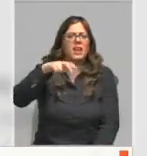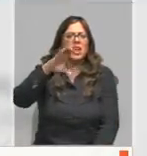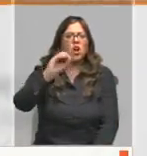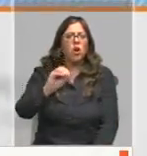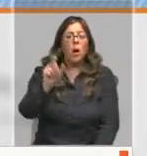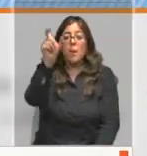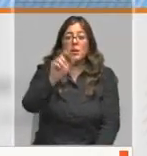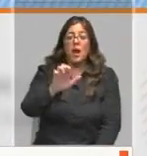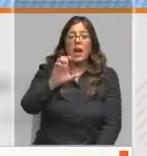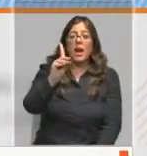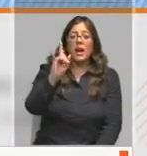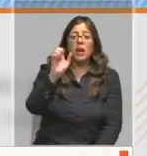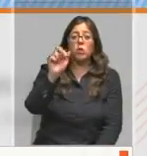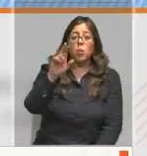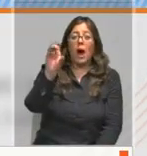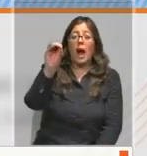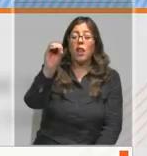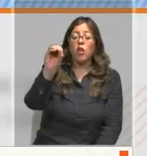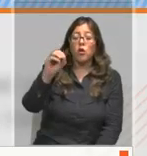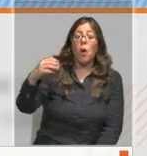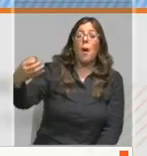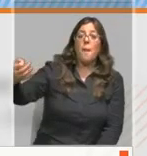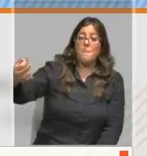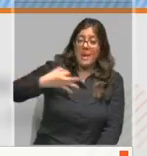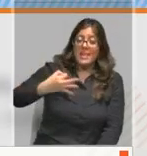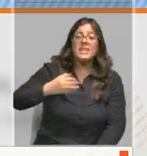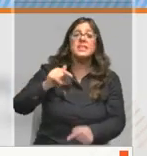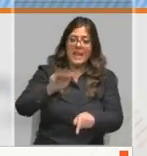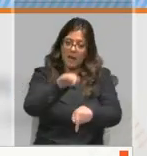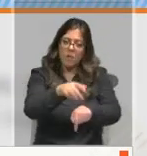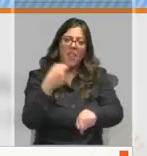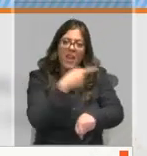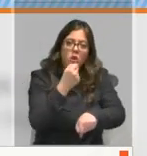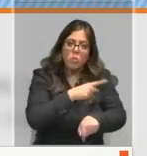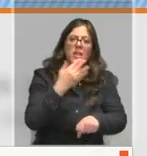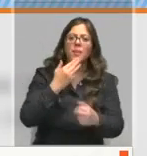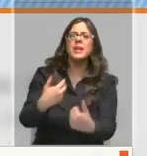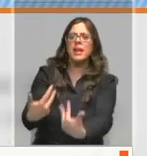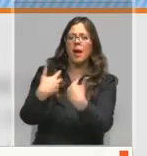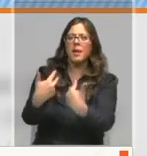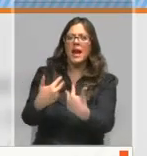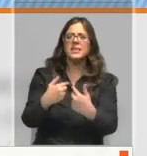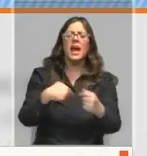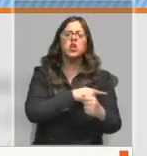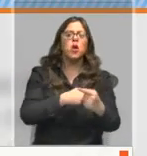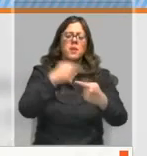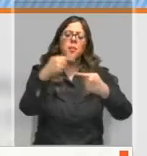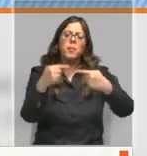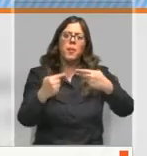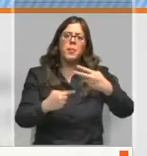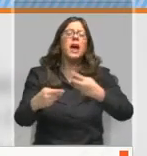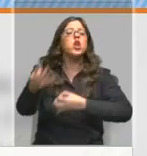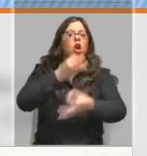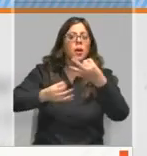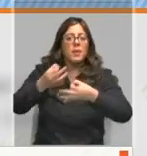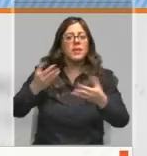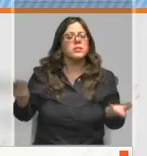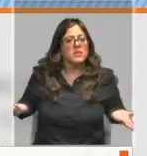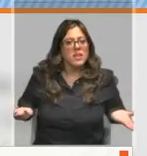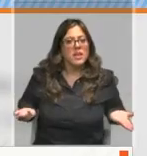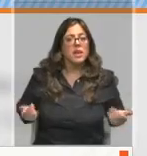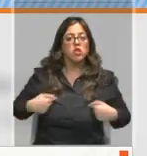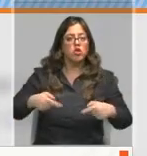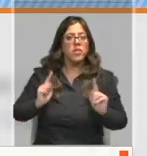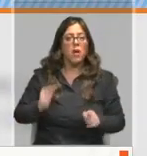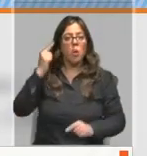en instarme a denunciar nombre a personas específicas y comienza a intimidarme entre las cosas que menciona señala que